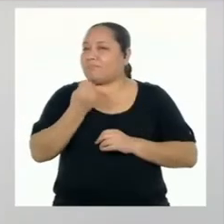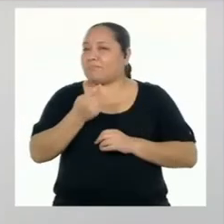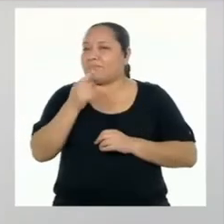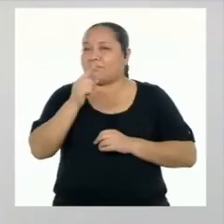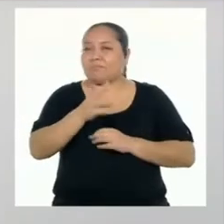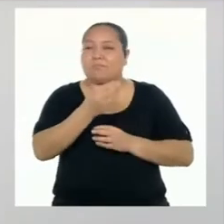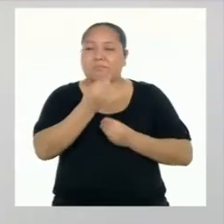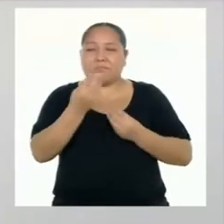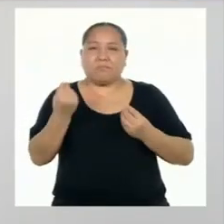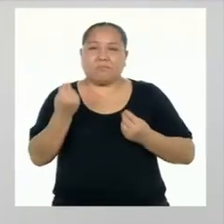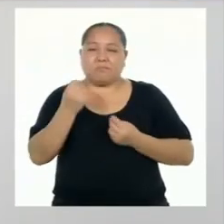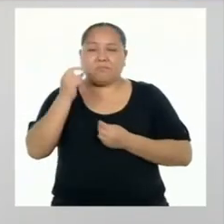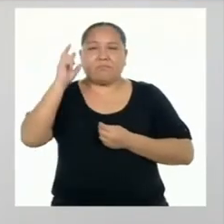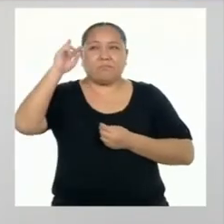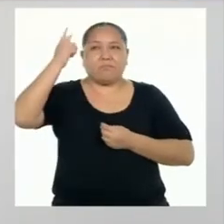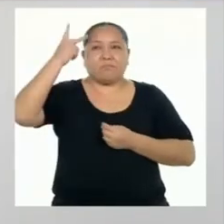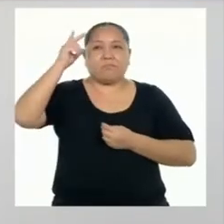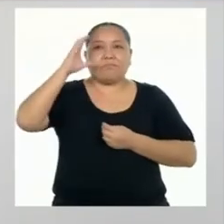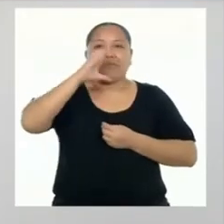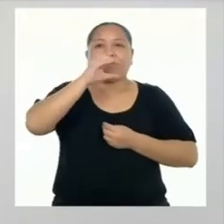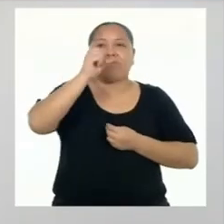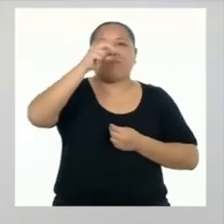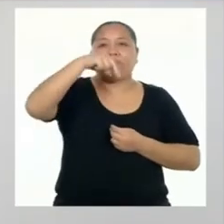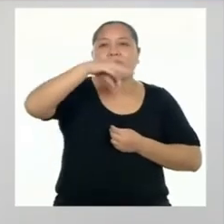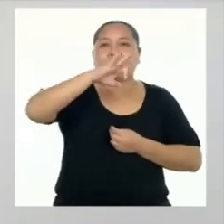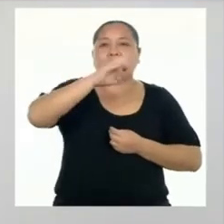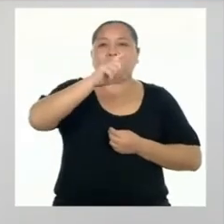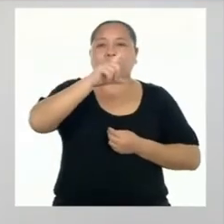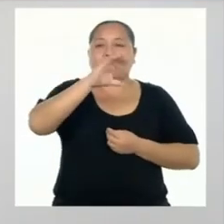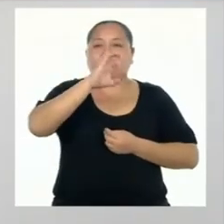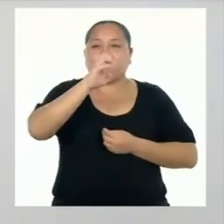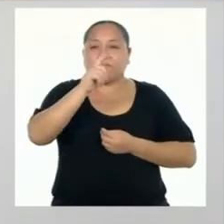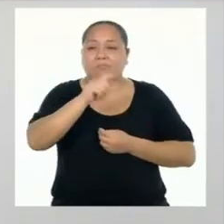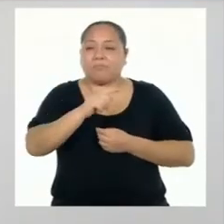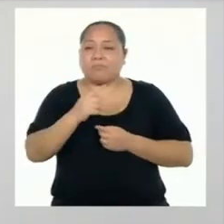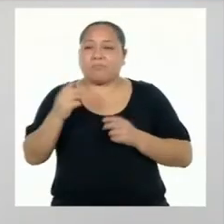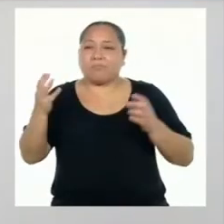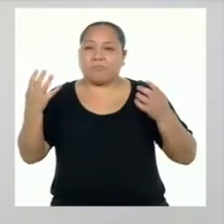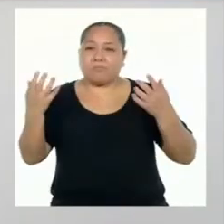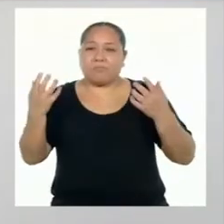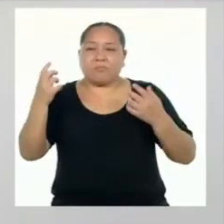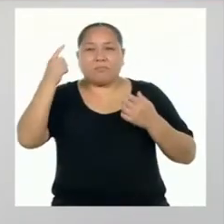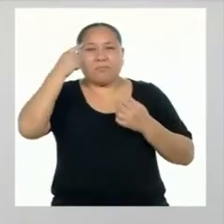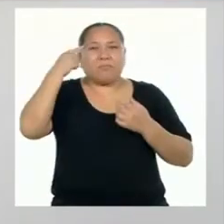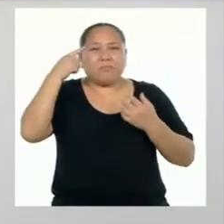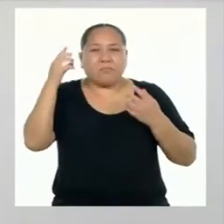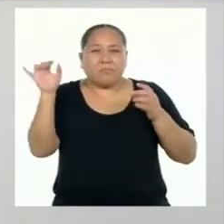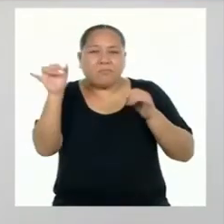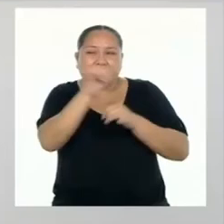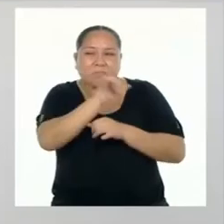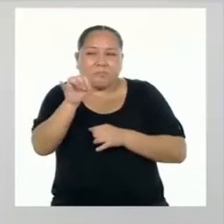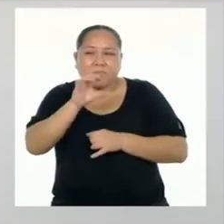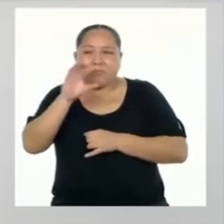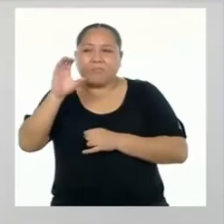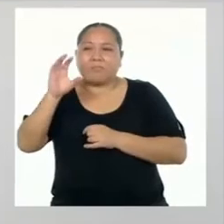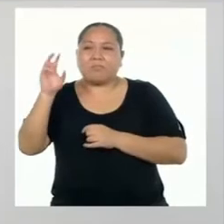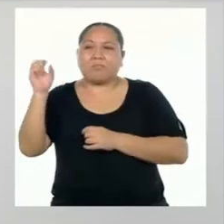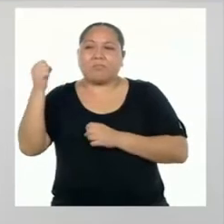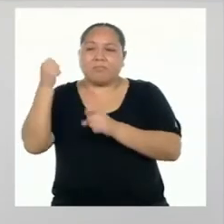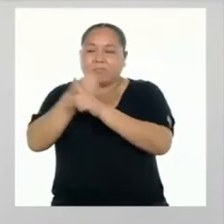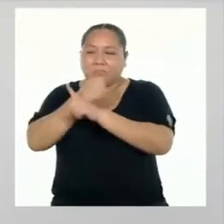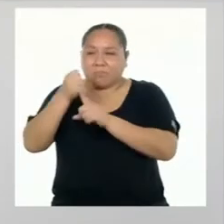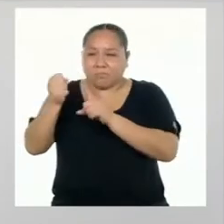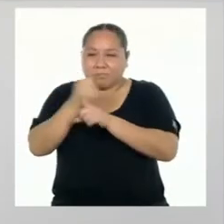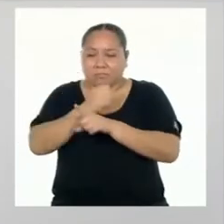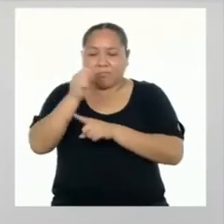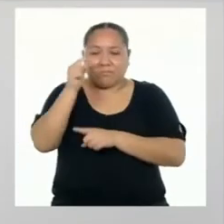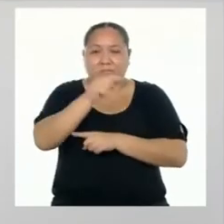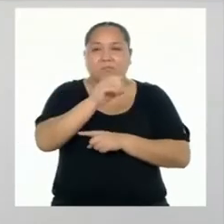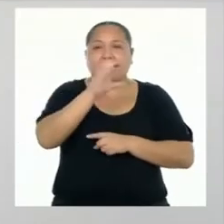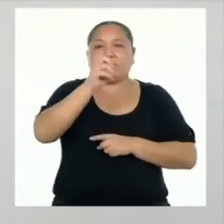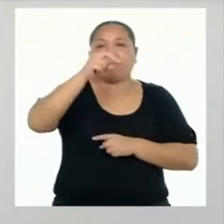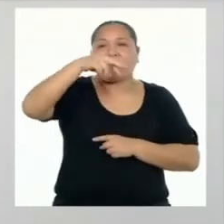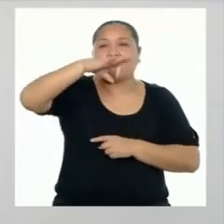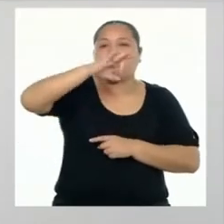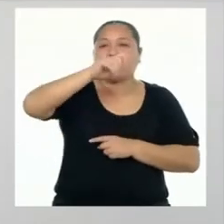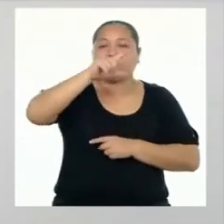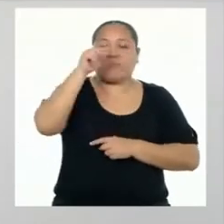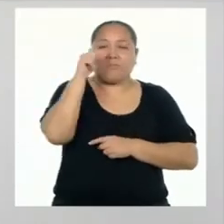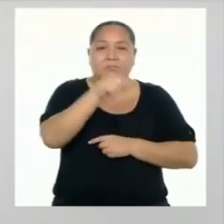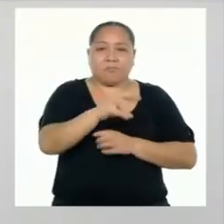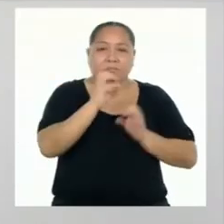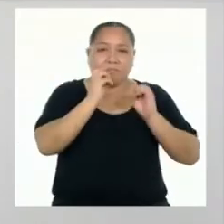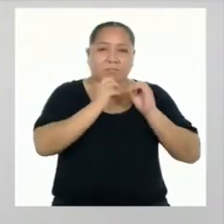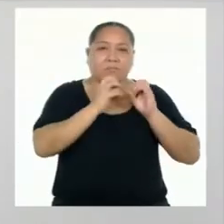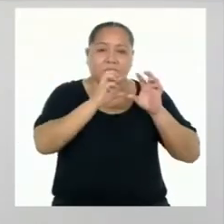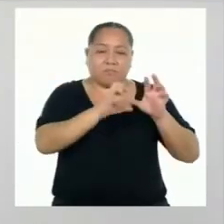suele confundirse el conflicto con la violencia y eso es un error. Los conflictos son una oportunidad de